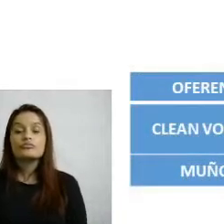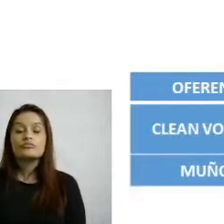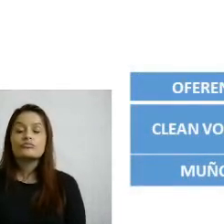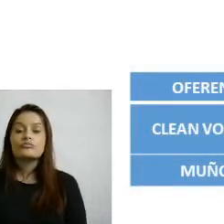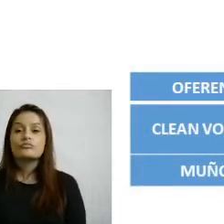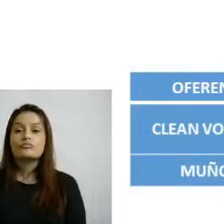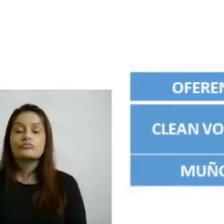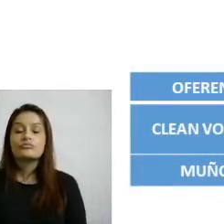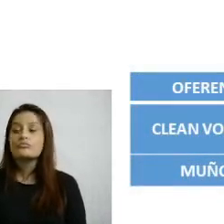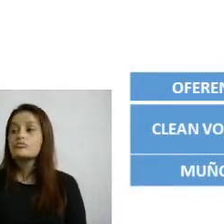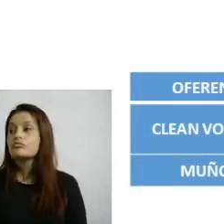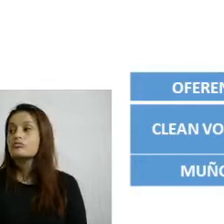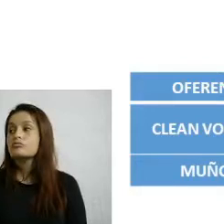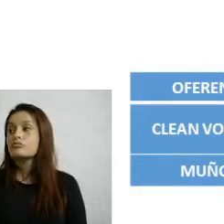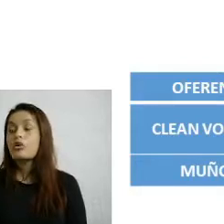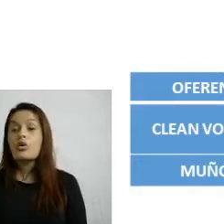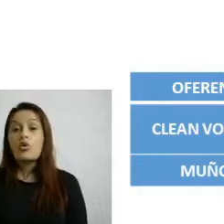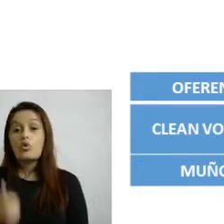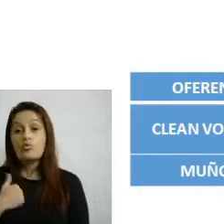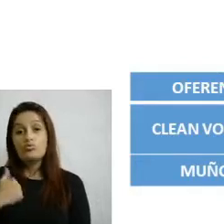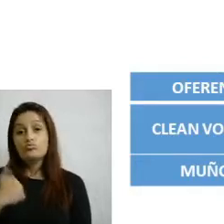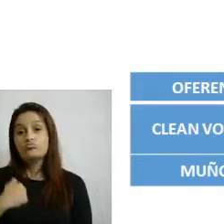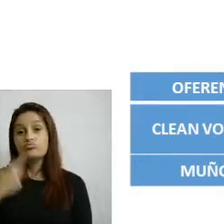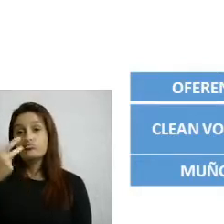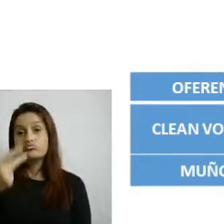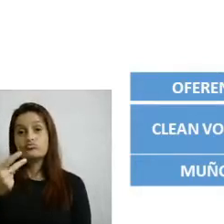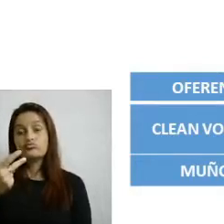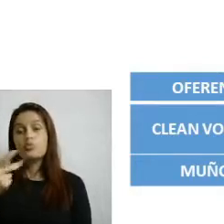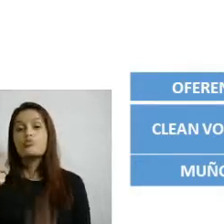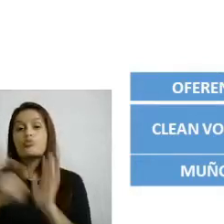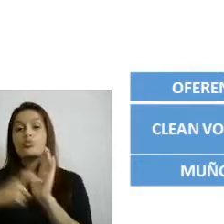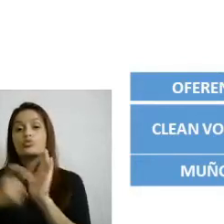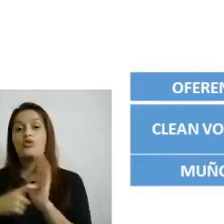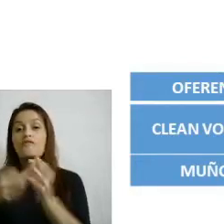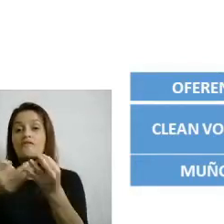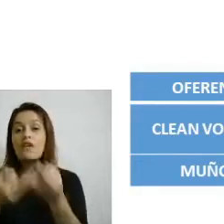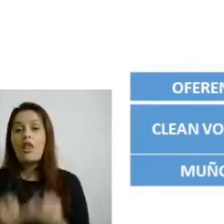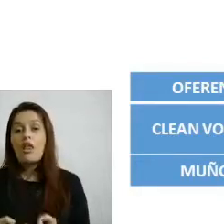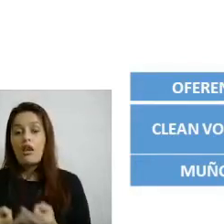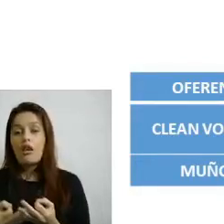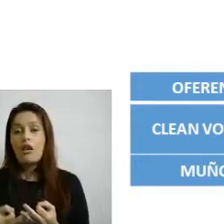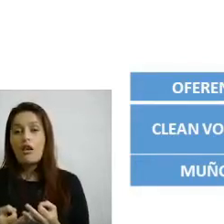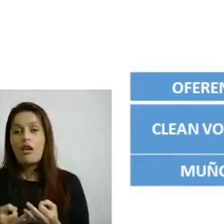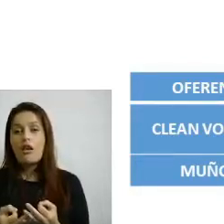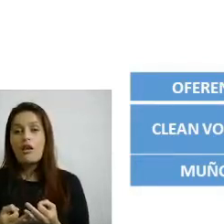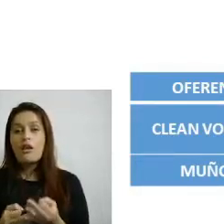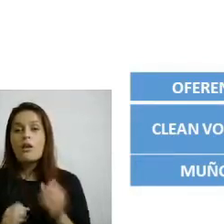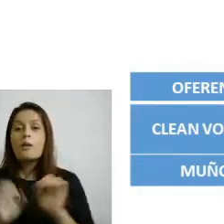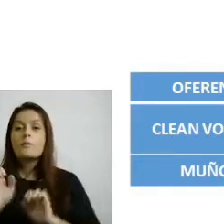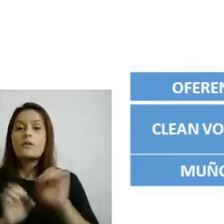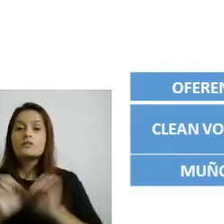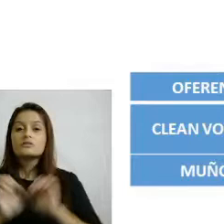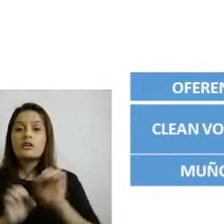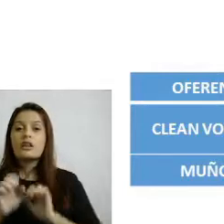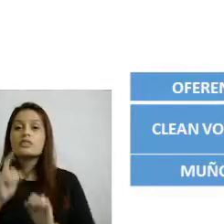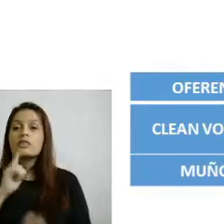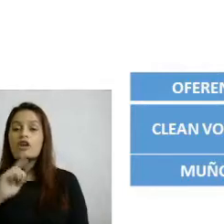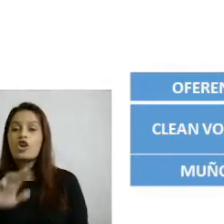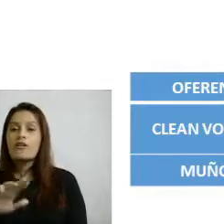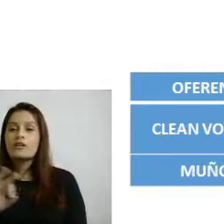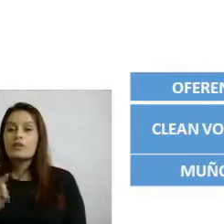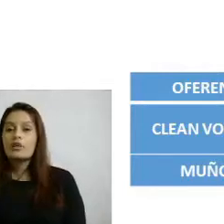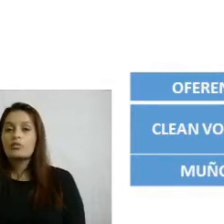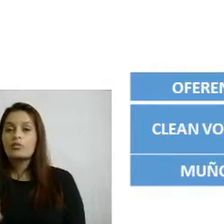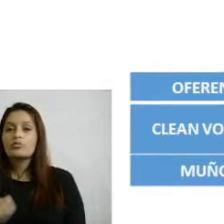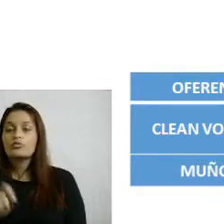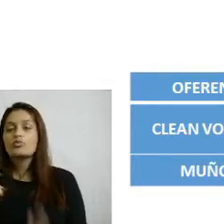Ambos oferentes cumplen con la totalidad y el puntaje final es que Muñoz tiene 93 puntos